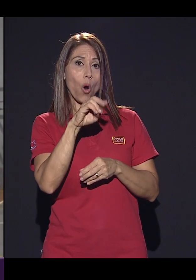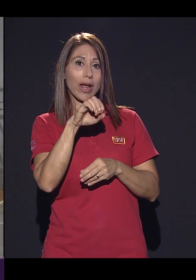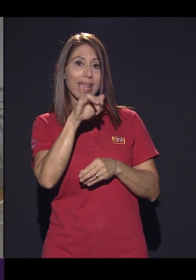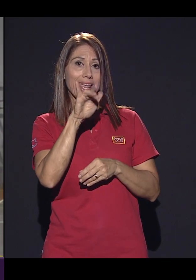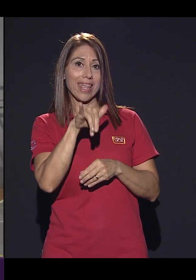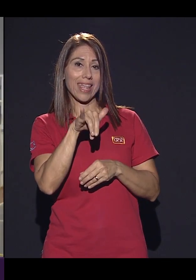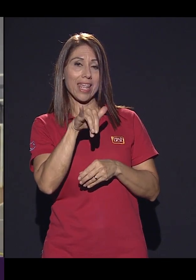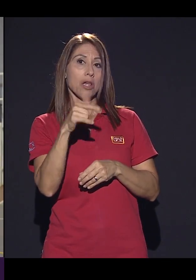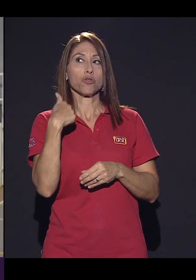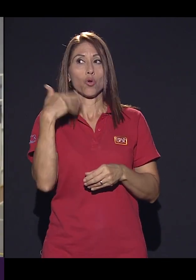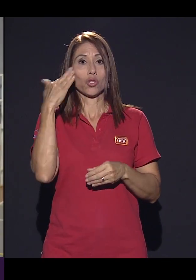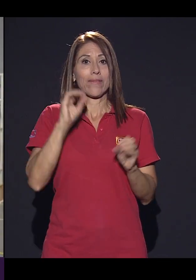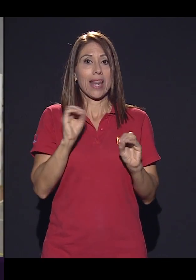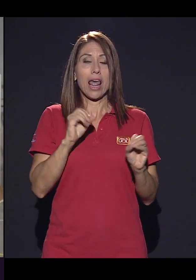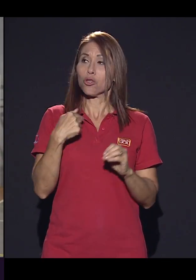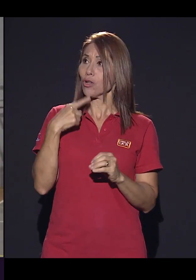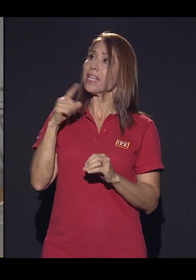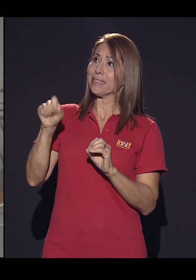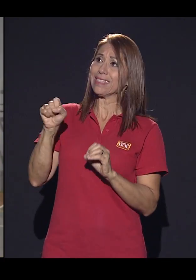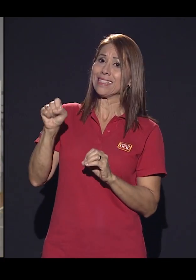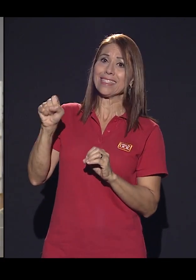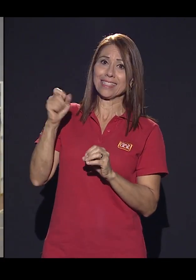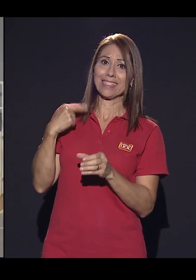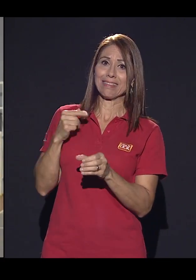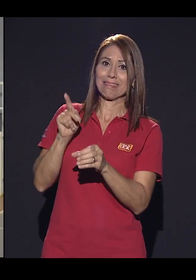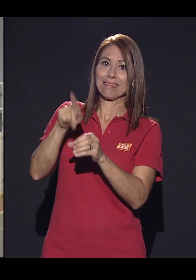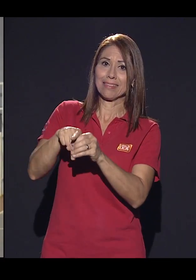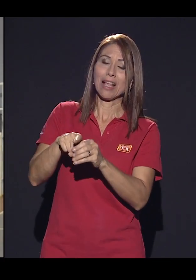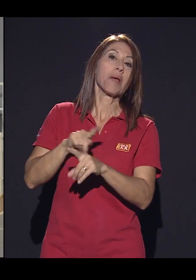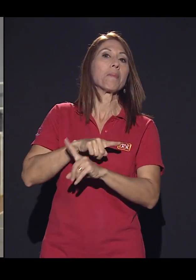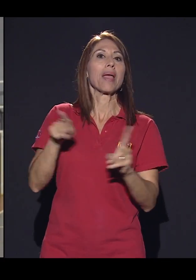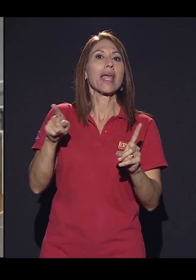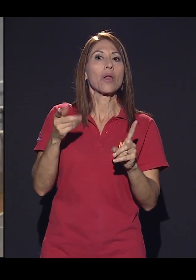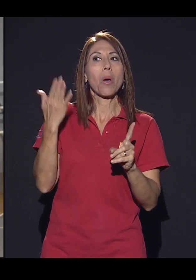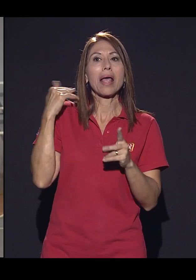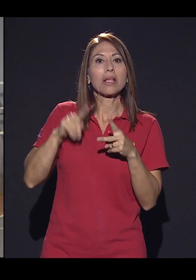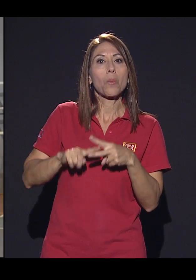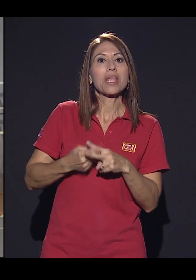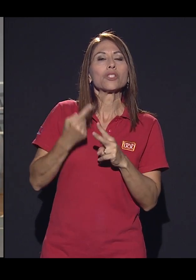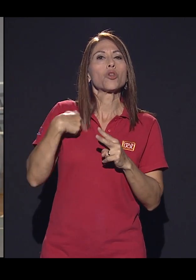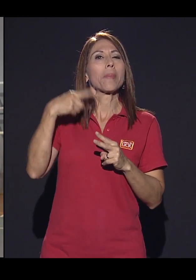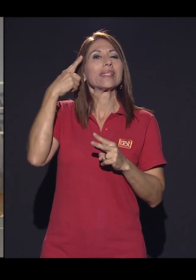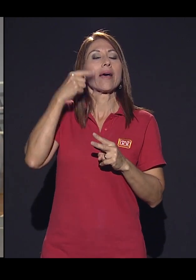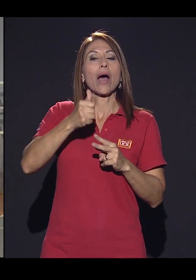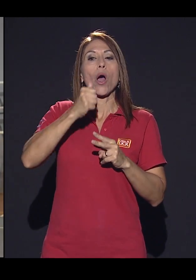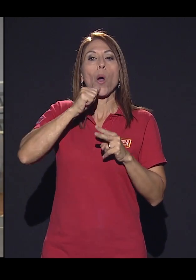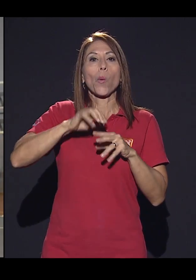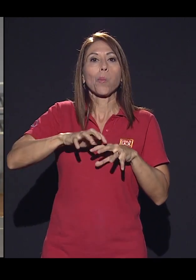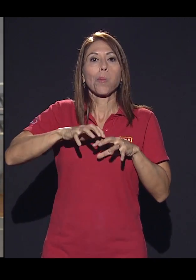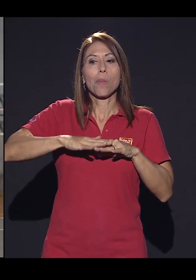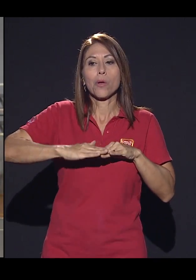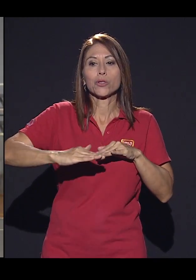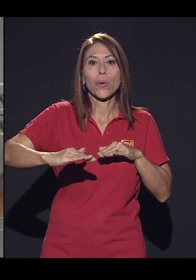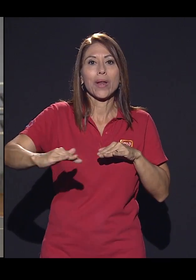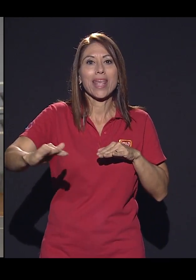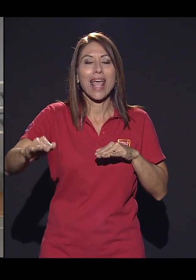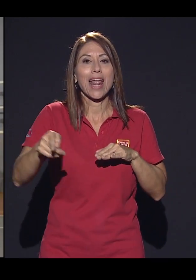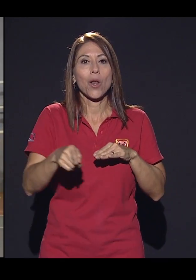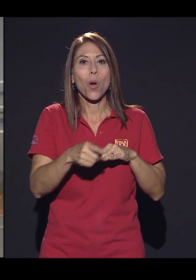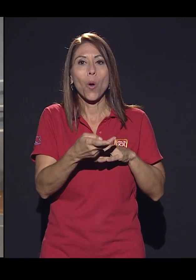nada de hockey, pero ya yo le digo, sí, meteme, pero ya los comienzos yo pensaba que era sobre hielo, pero ya cuando ya los